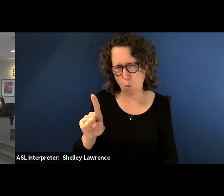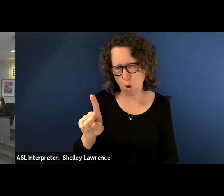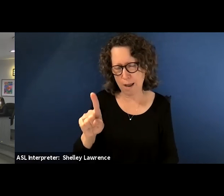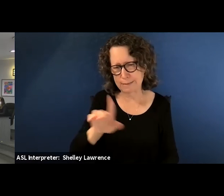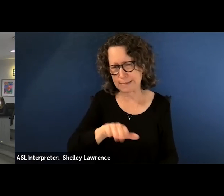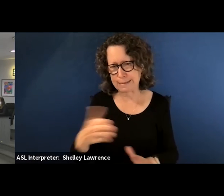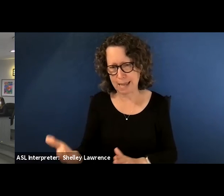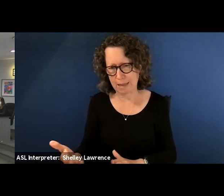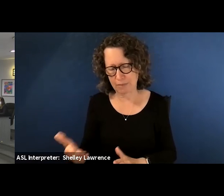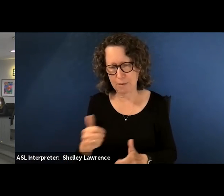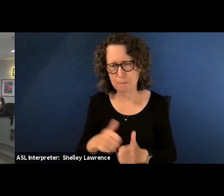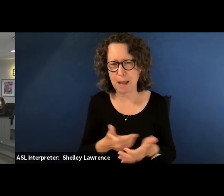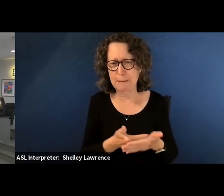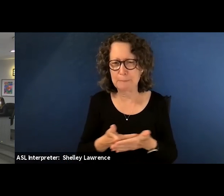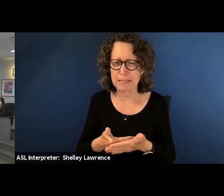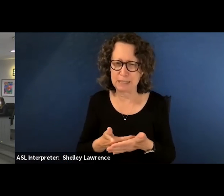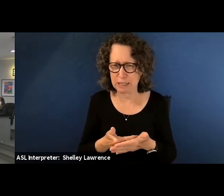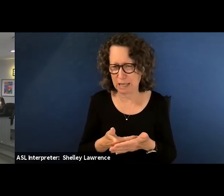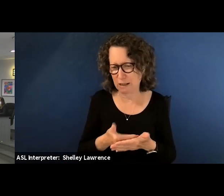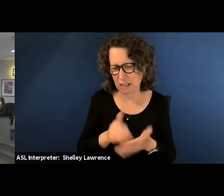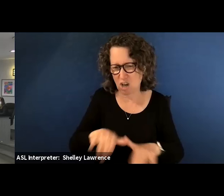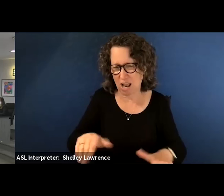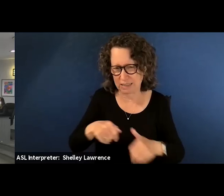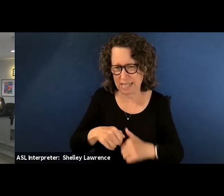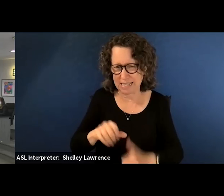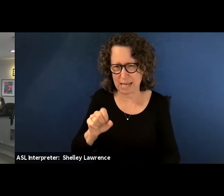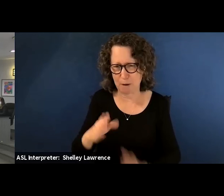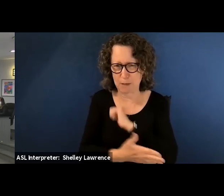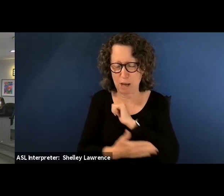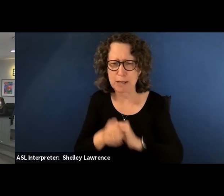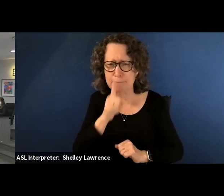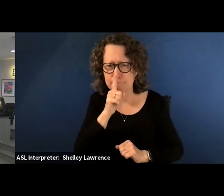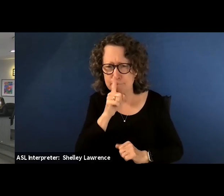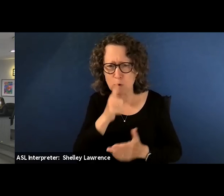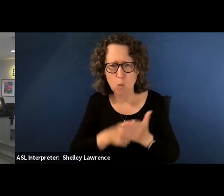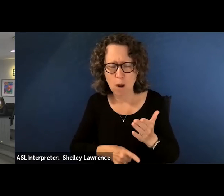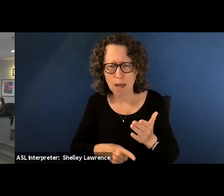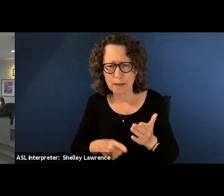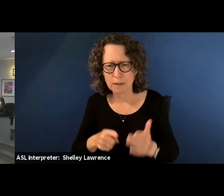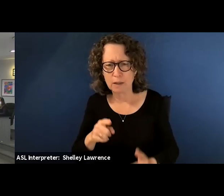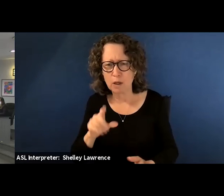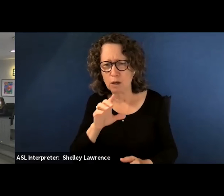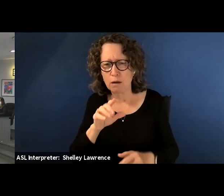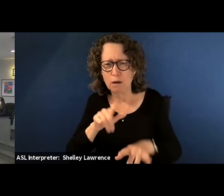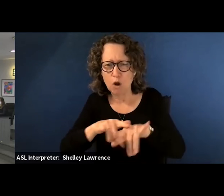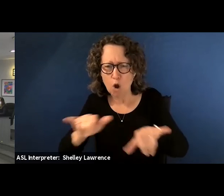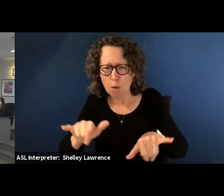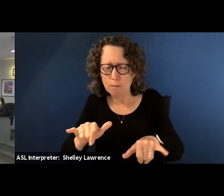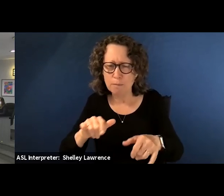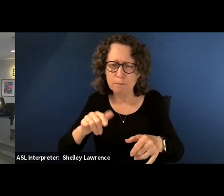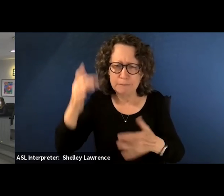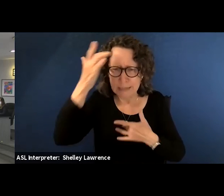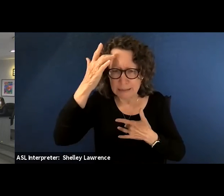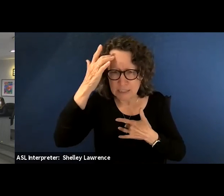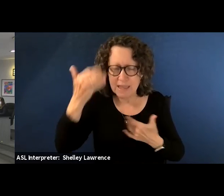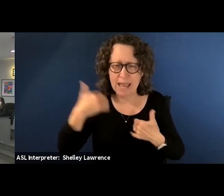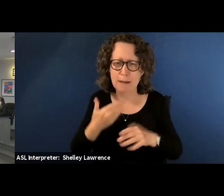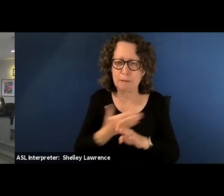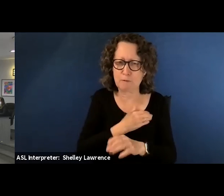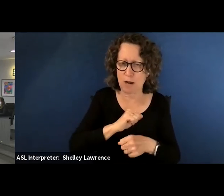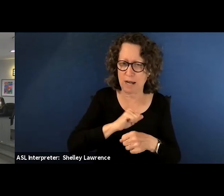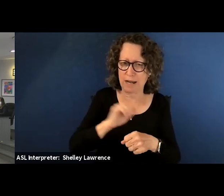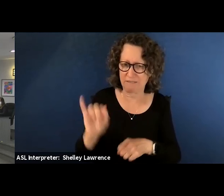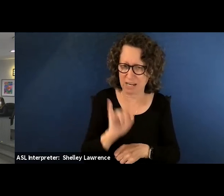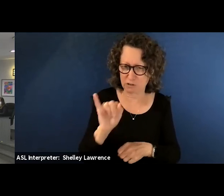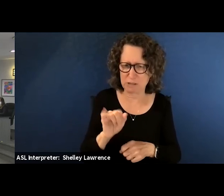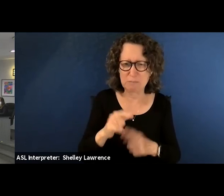pandemia, ha muerto solamente un paciente de pediatra. No hubo información sobre